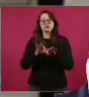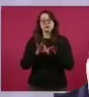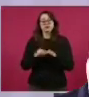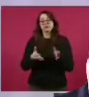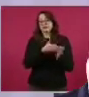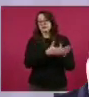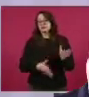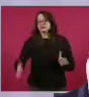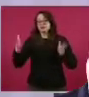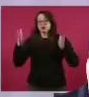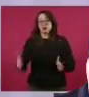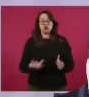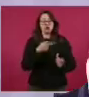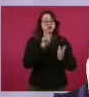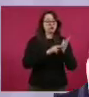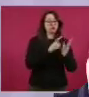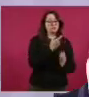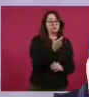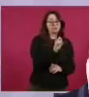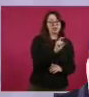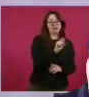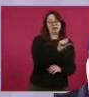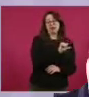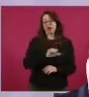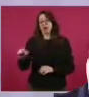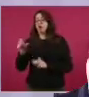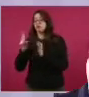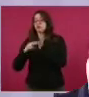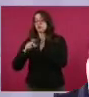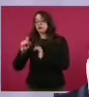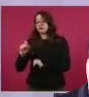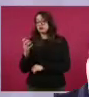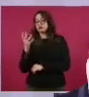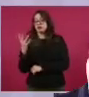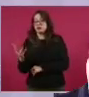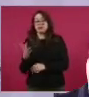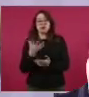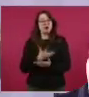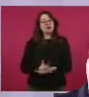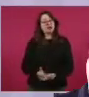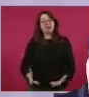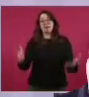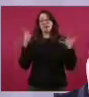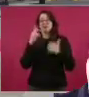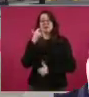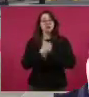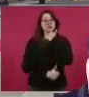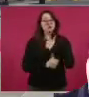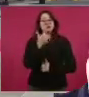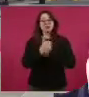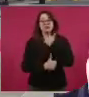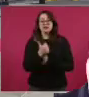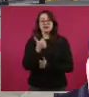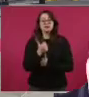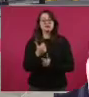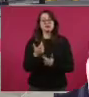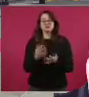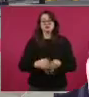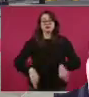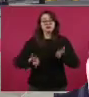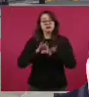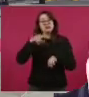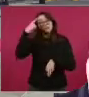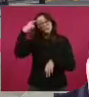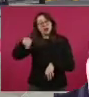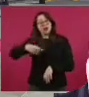2020-2024. Es un gran evento y es de gran relevancia para todos los deportistas y el desarrollo que